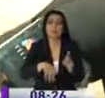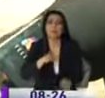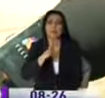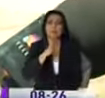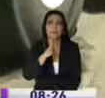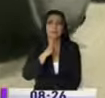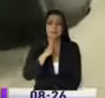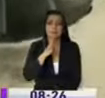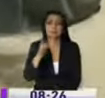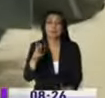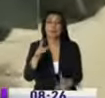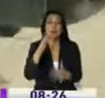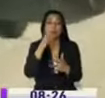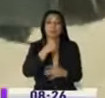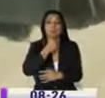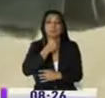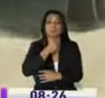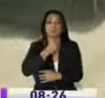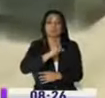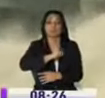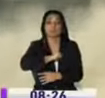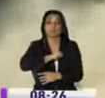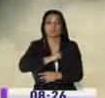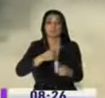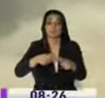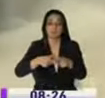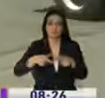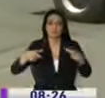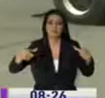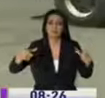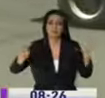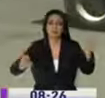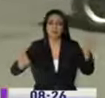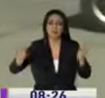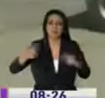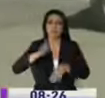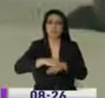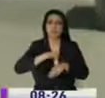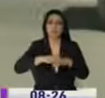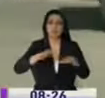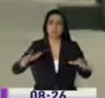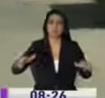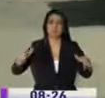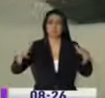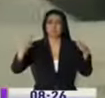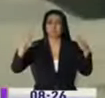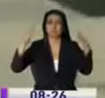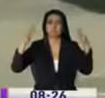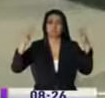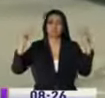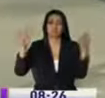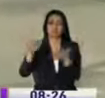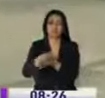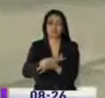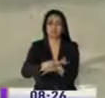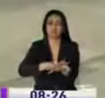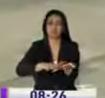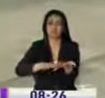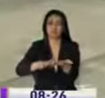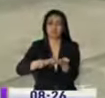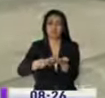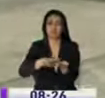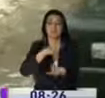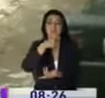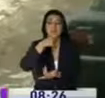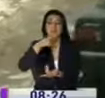demasiado polvo. Por aquí transitan volquetas que aparentemente serían las causantes de que este lugar parezca un desierto en plena tormenta de